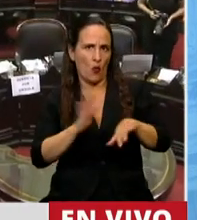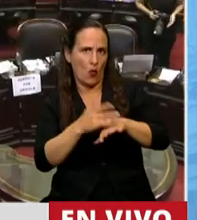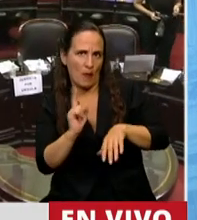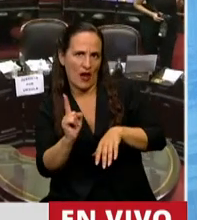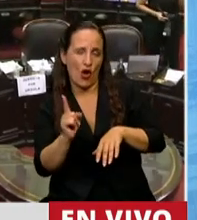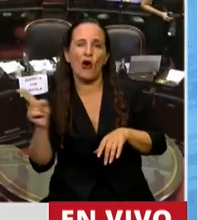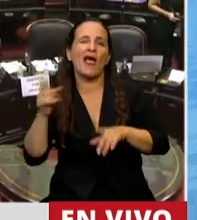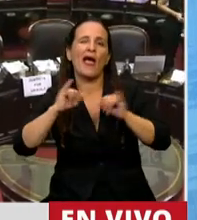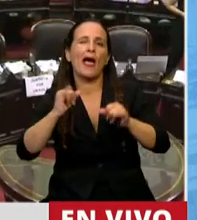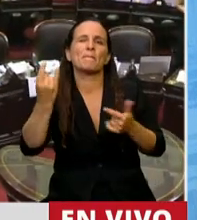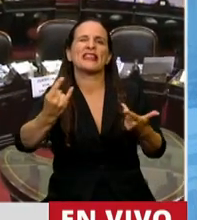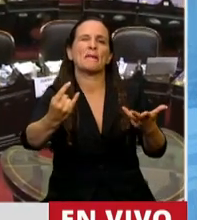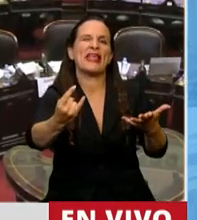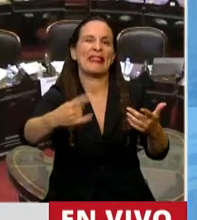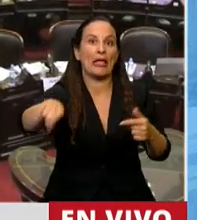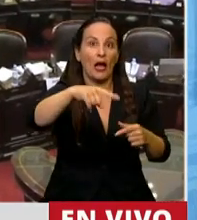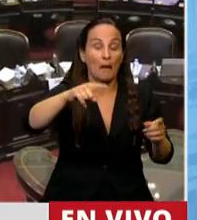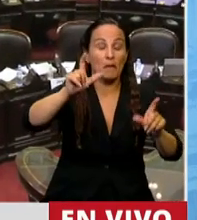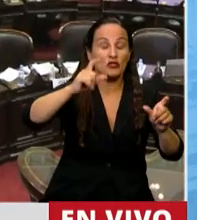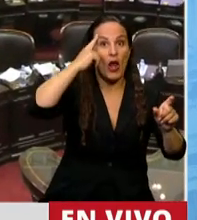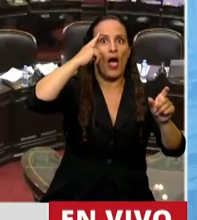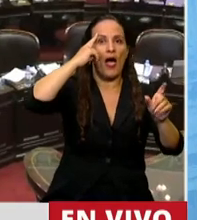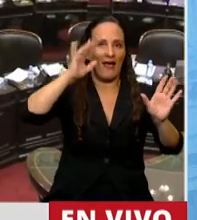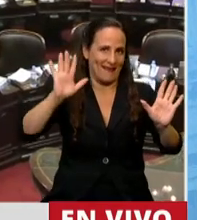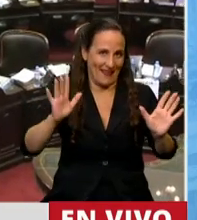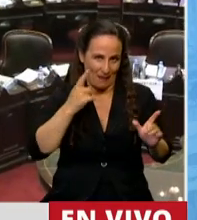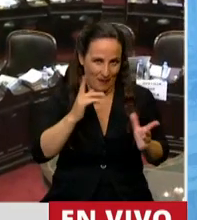miente que algo queda. 2 semanas estuvo. Básicamente dijo 2 cosas.